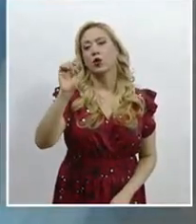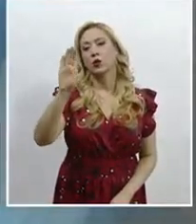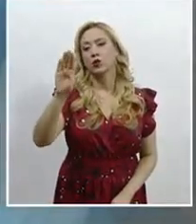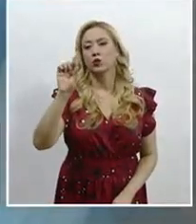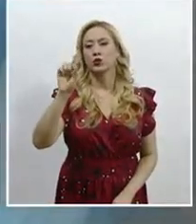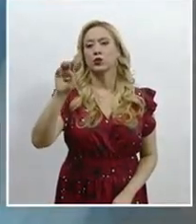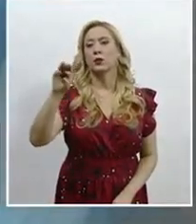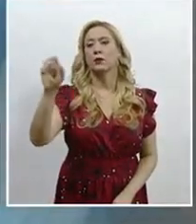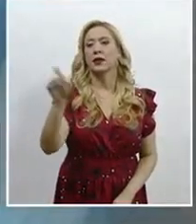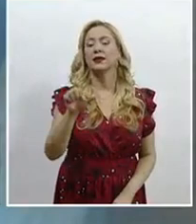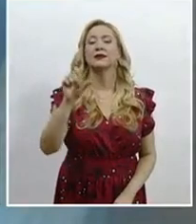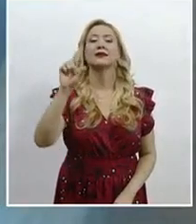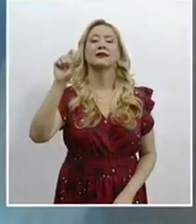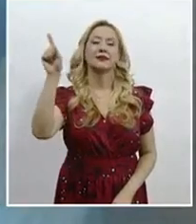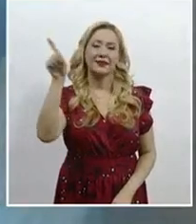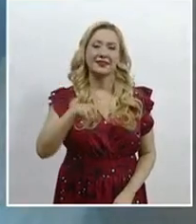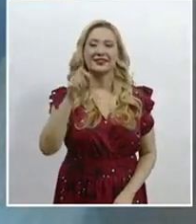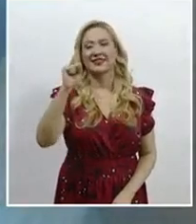www.sitio.scjn.gov.mx/CS.